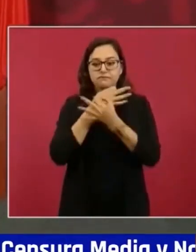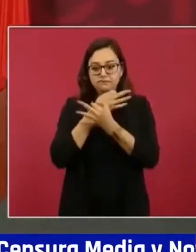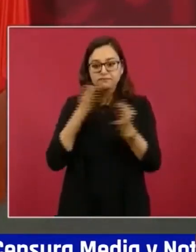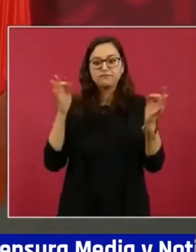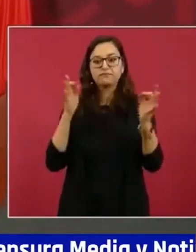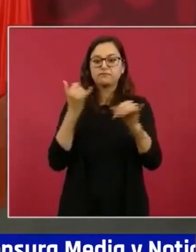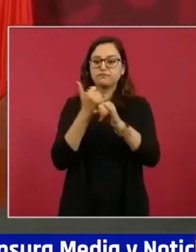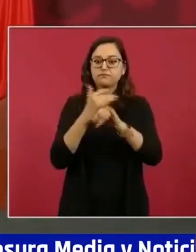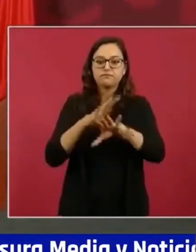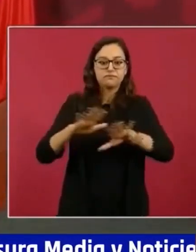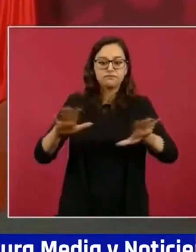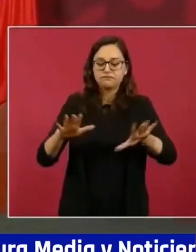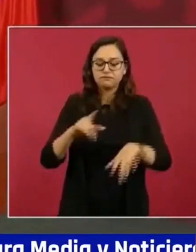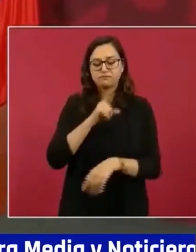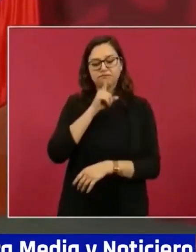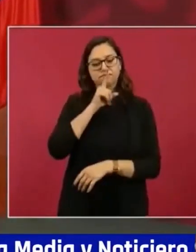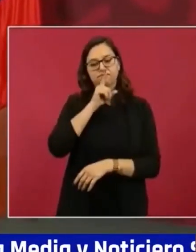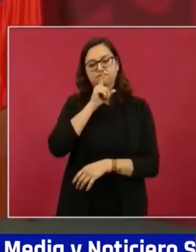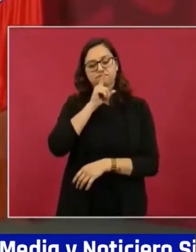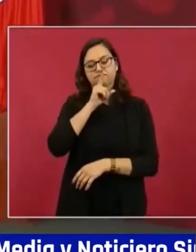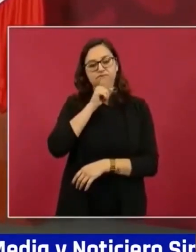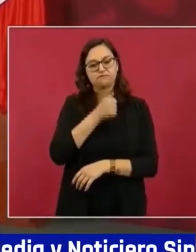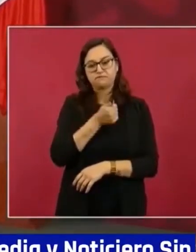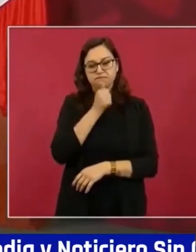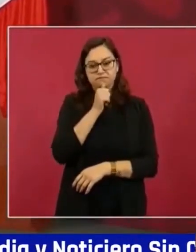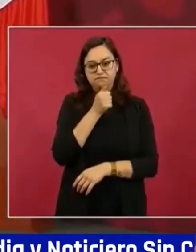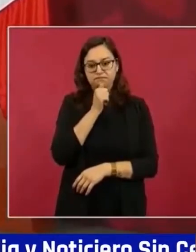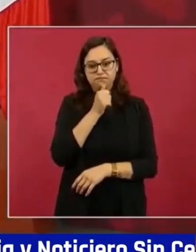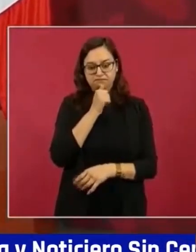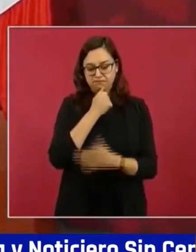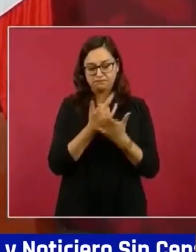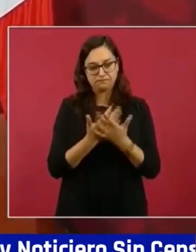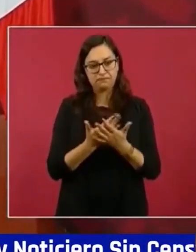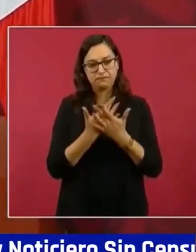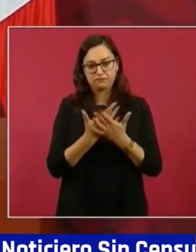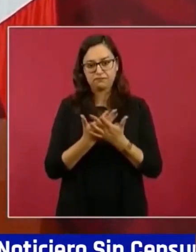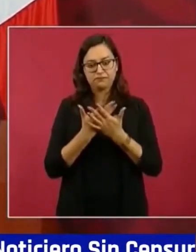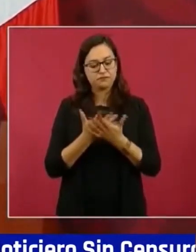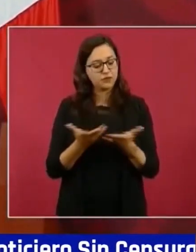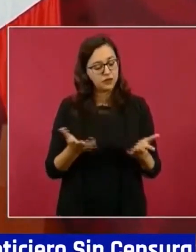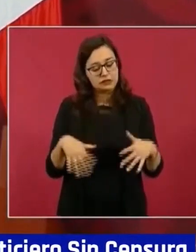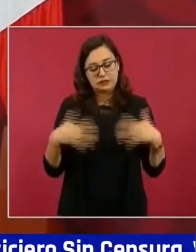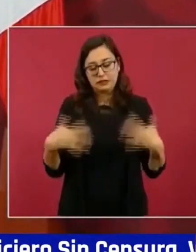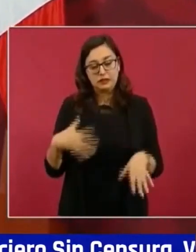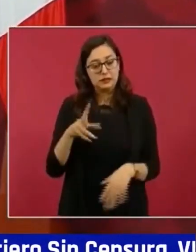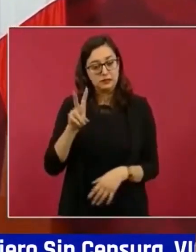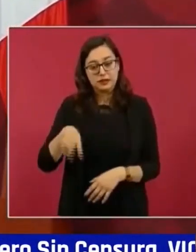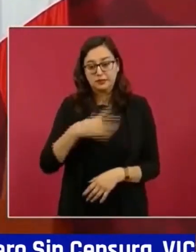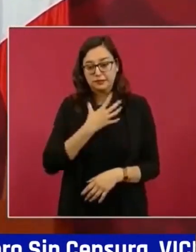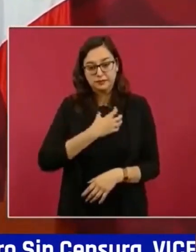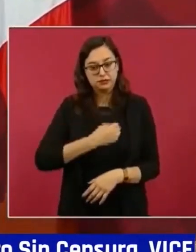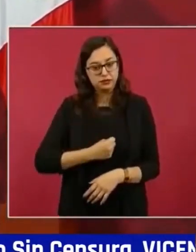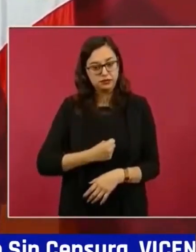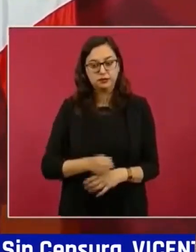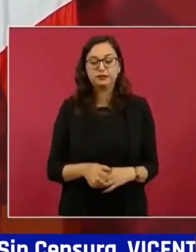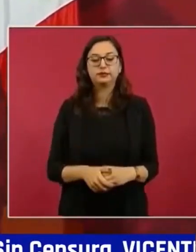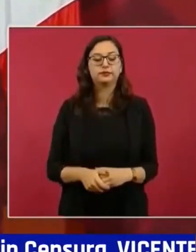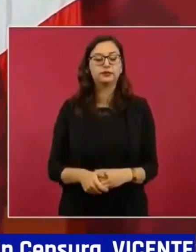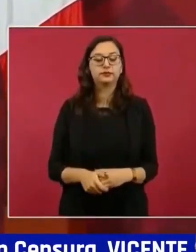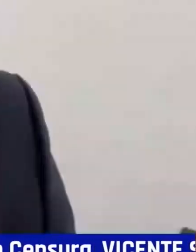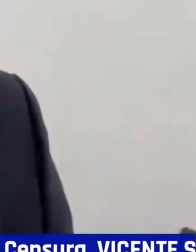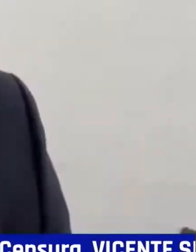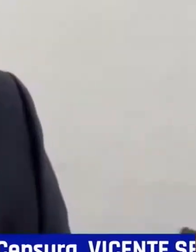todavía a informar sobre este lamentable caso. Solo… Eso es lo que dice